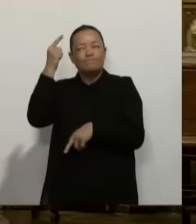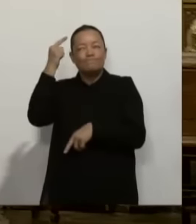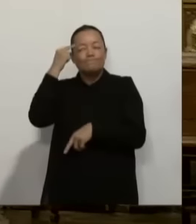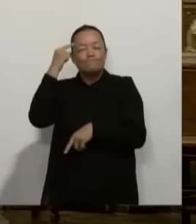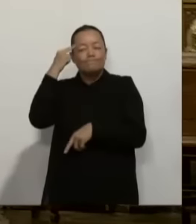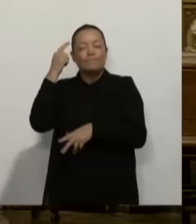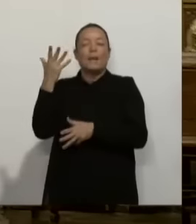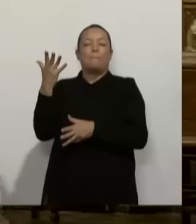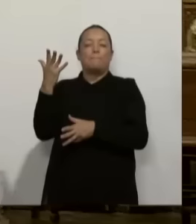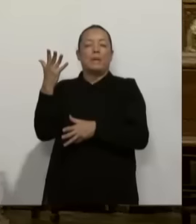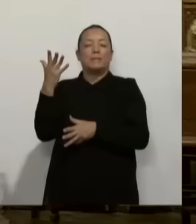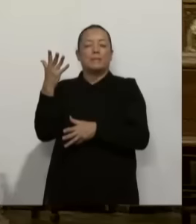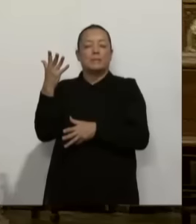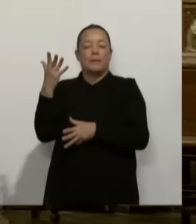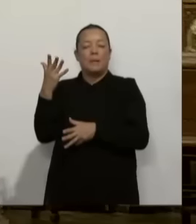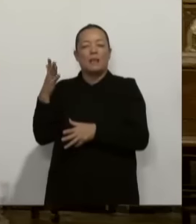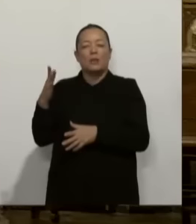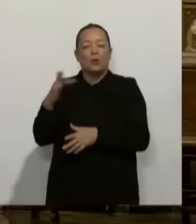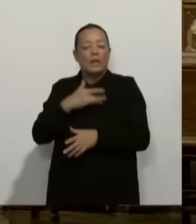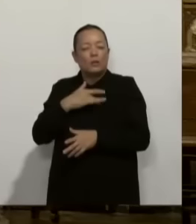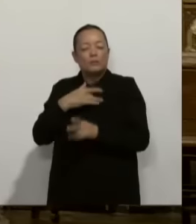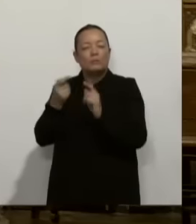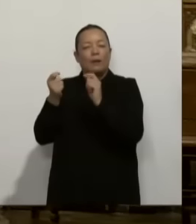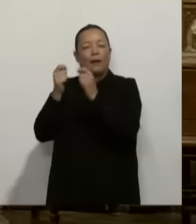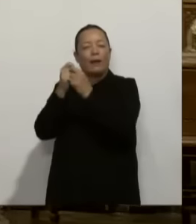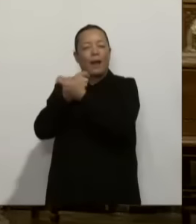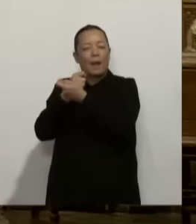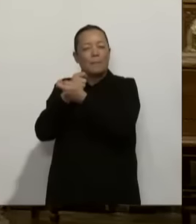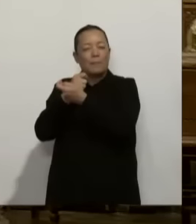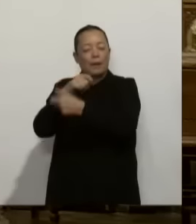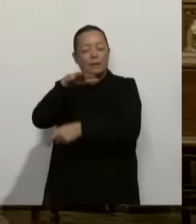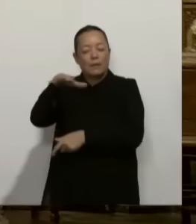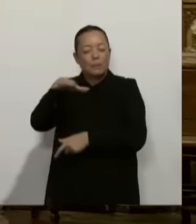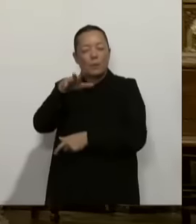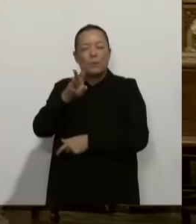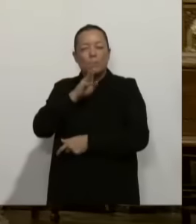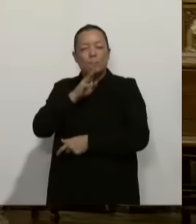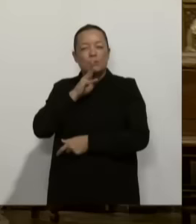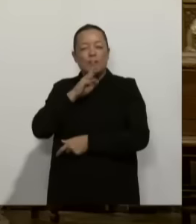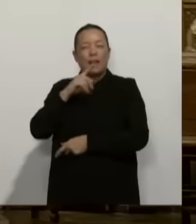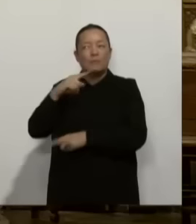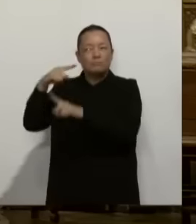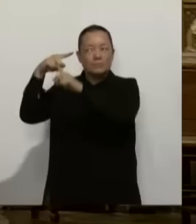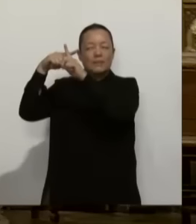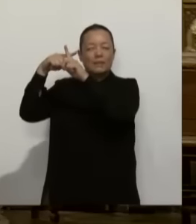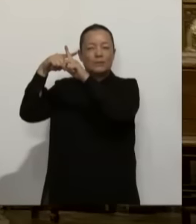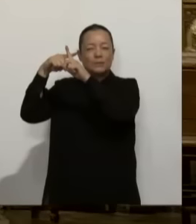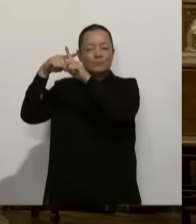aquellas imágenes terribles de lo que significó en Jerusalén la condena a muerte y la